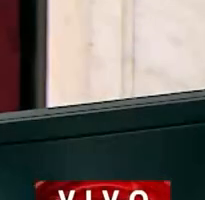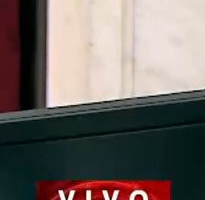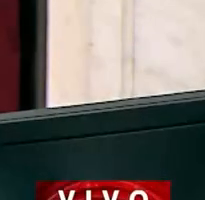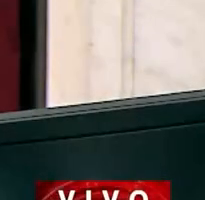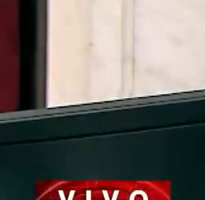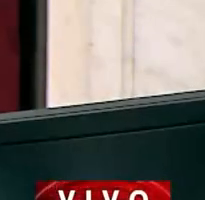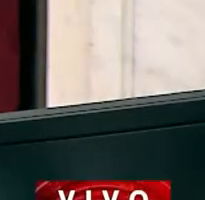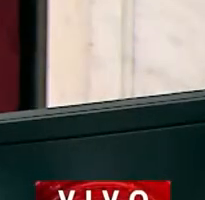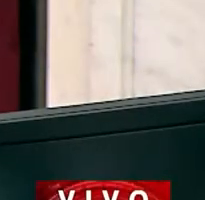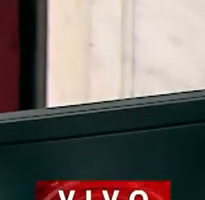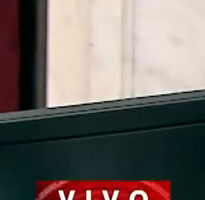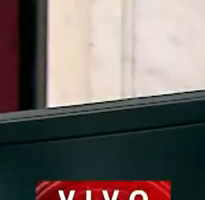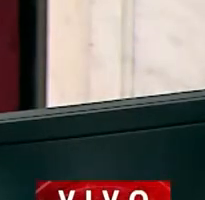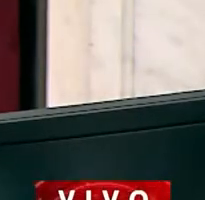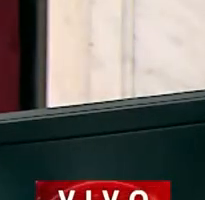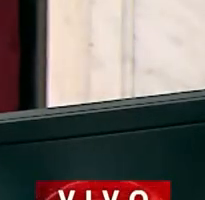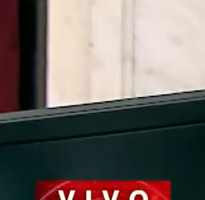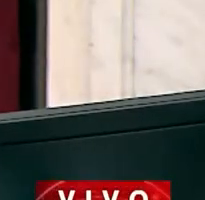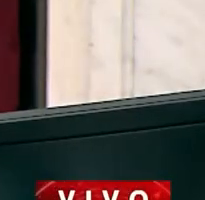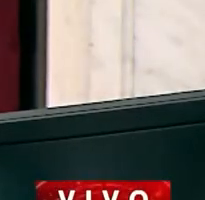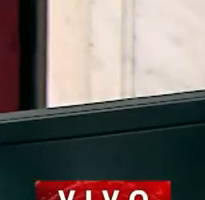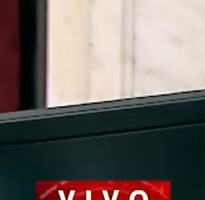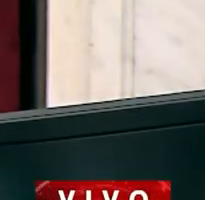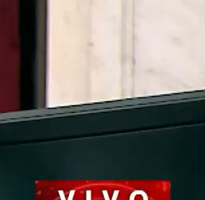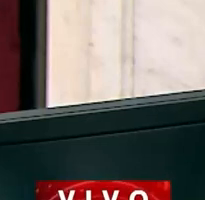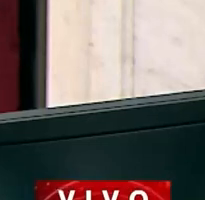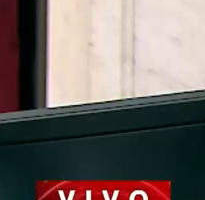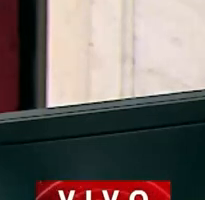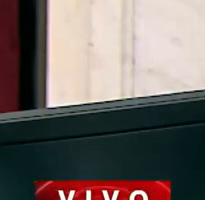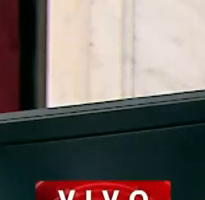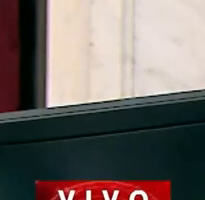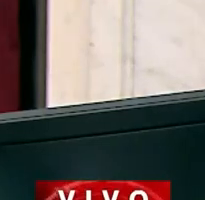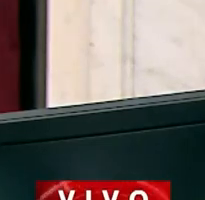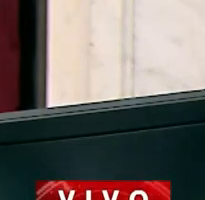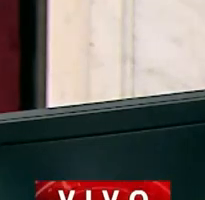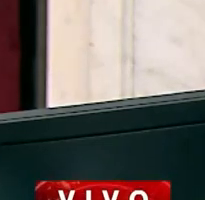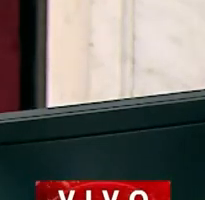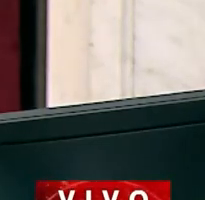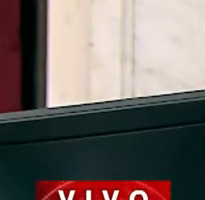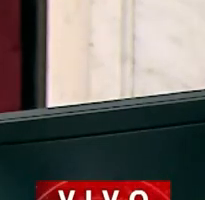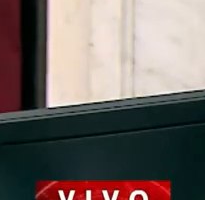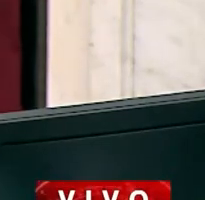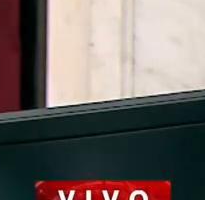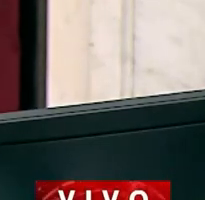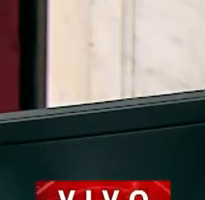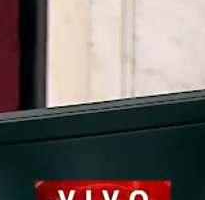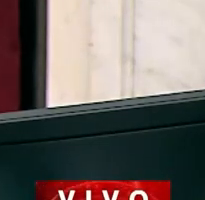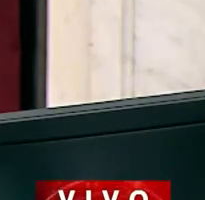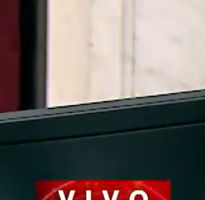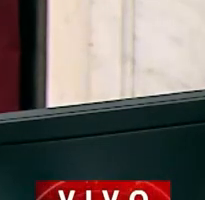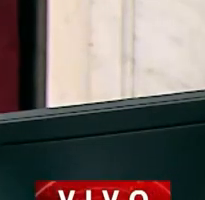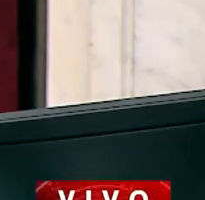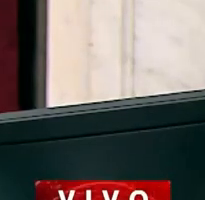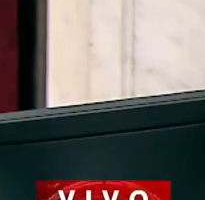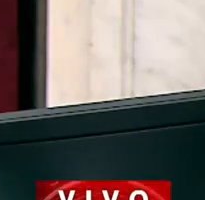continúa en uso de la palabra y por el bloque de la coalición cívica el diputado por la provincia de buenos aires